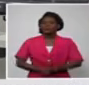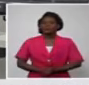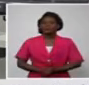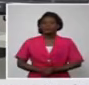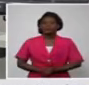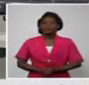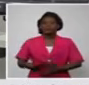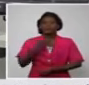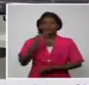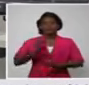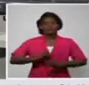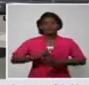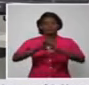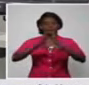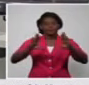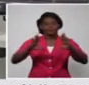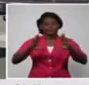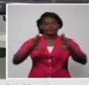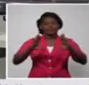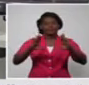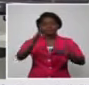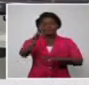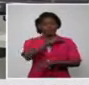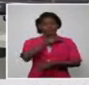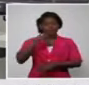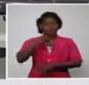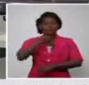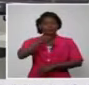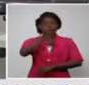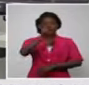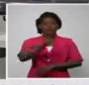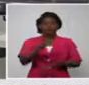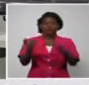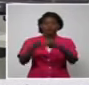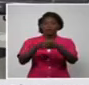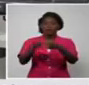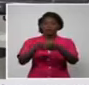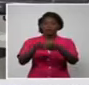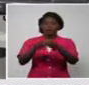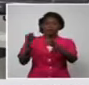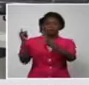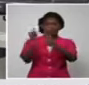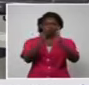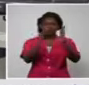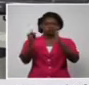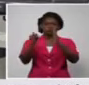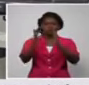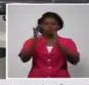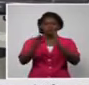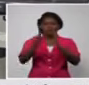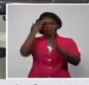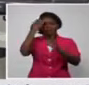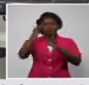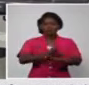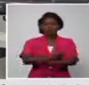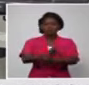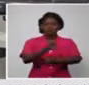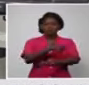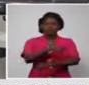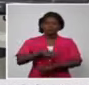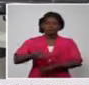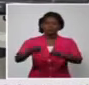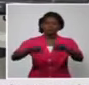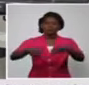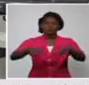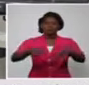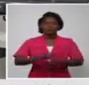Sí, buenos días Gisela, doctor Durán y a todo el equipo que se dispone cada mañana a informar a nuestro país sobre el comportamiento de la pandemia.